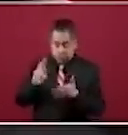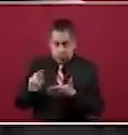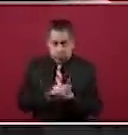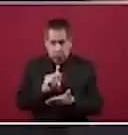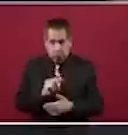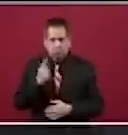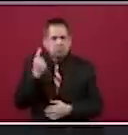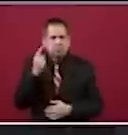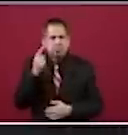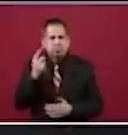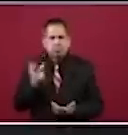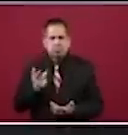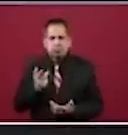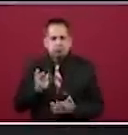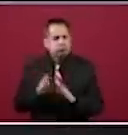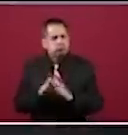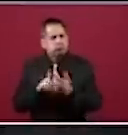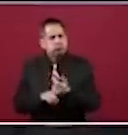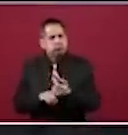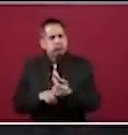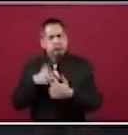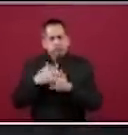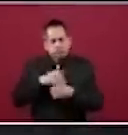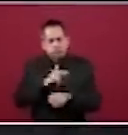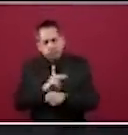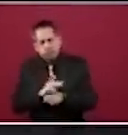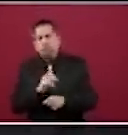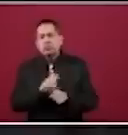para darle seguimiento a compras,